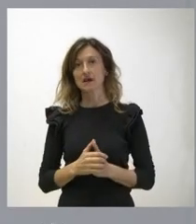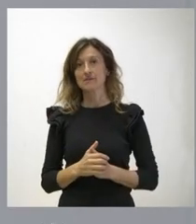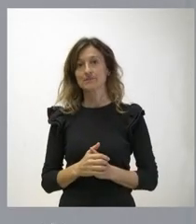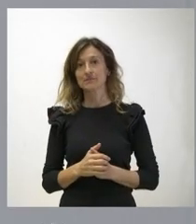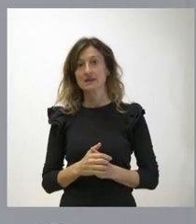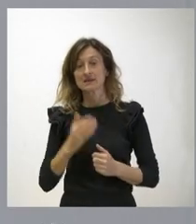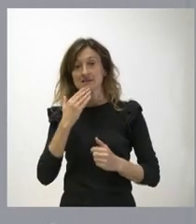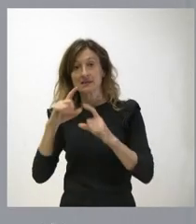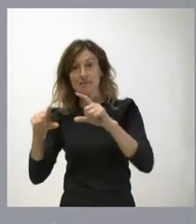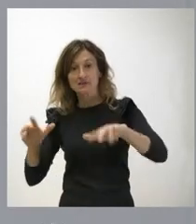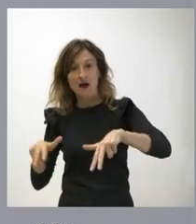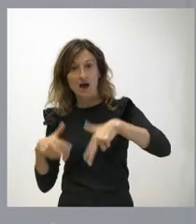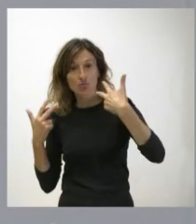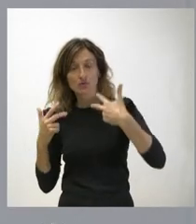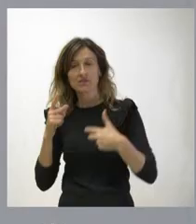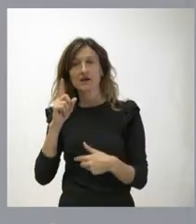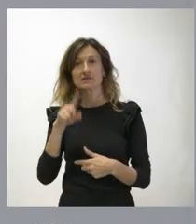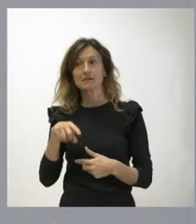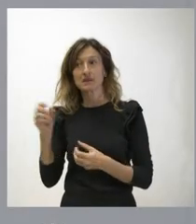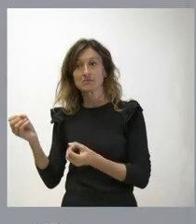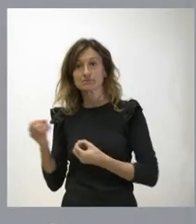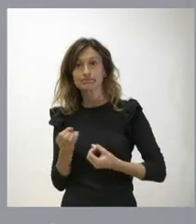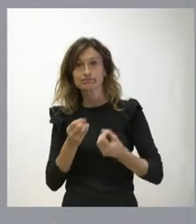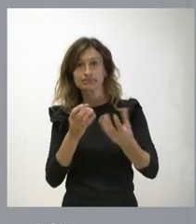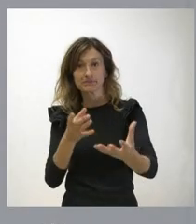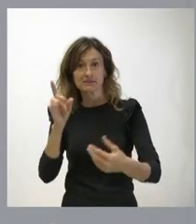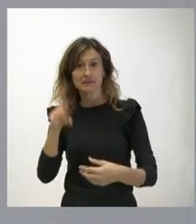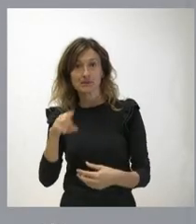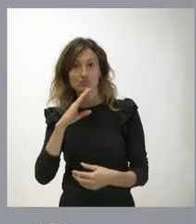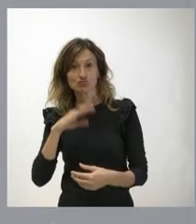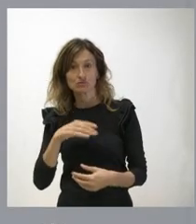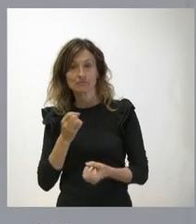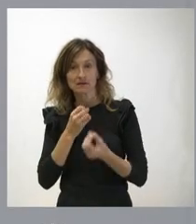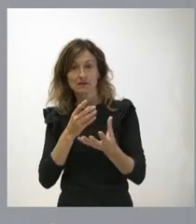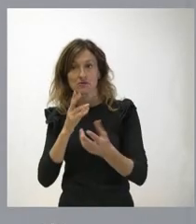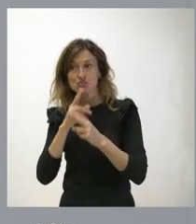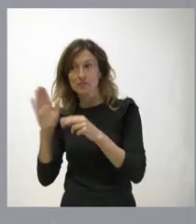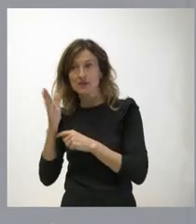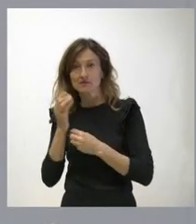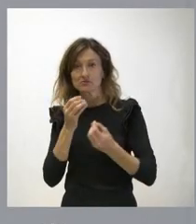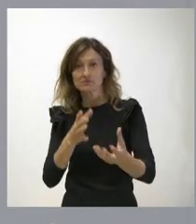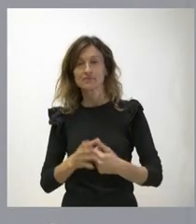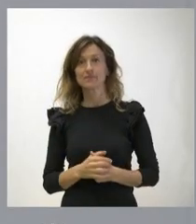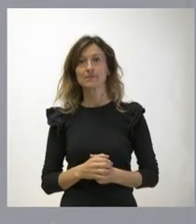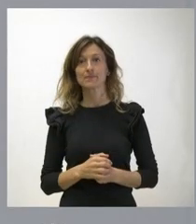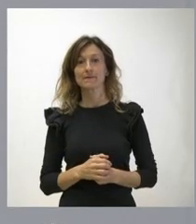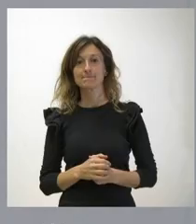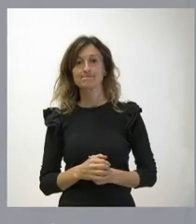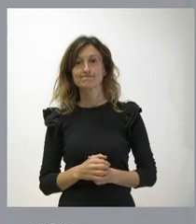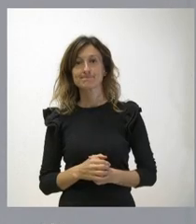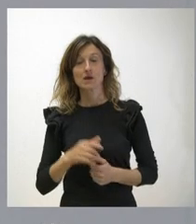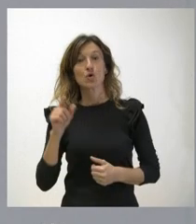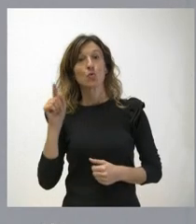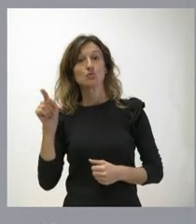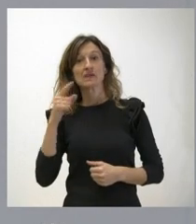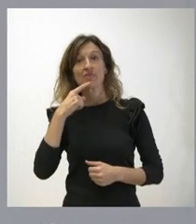autoriza la empresa Pues también a transmitir aquello que la empresa crea oportuno que manifestemos en su nombre en lo que plantea usted sobre